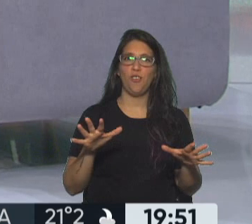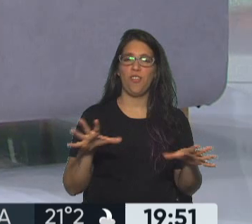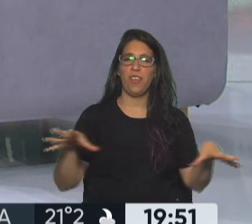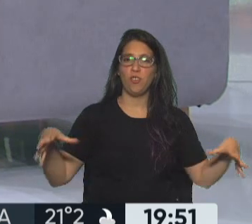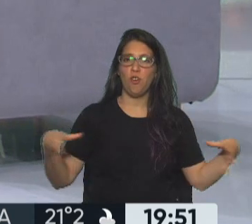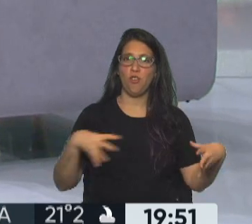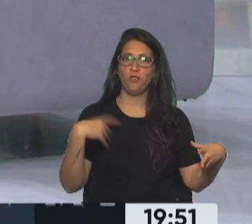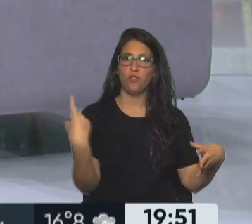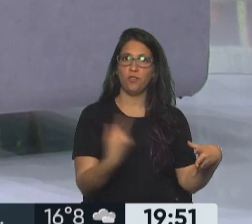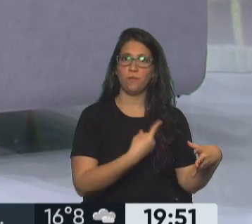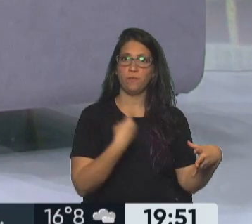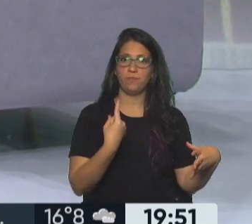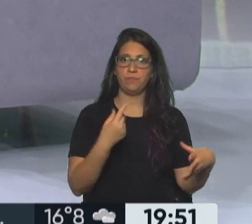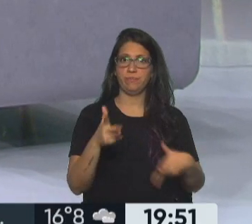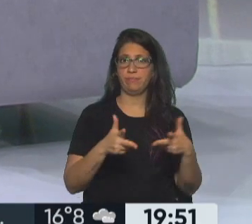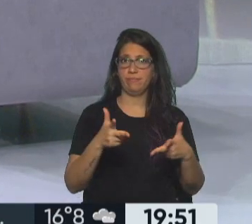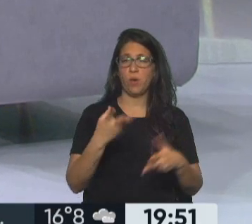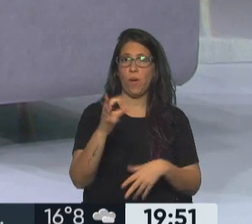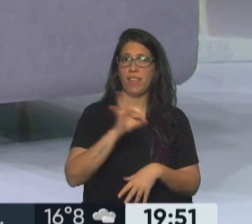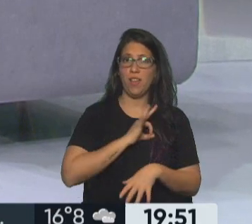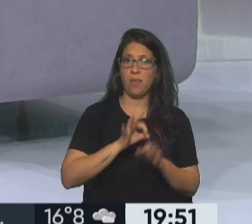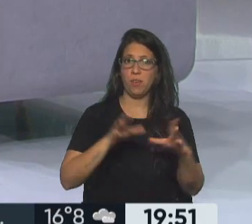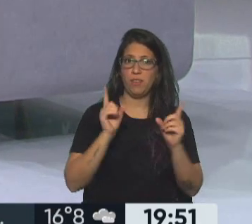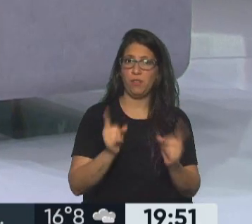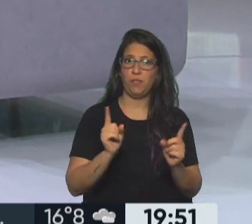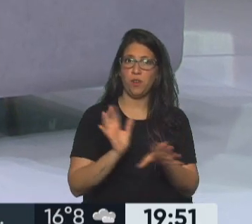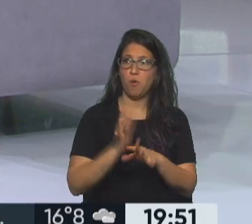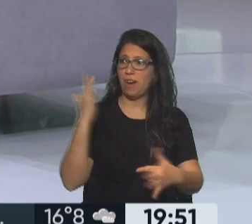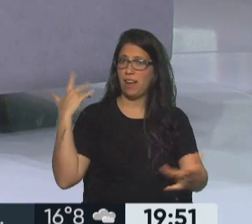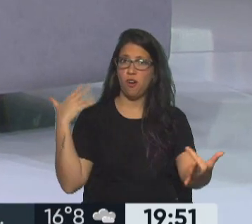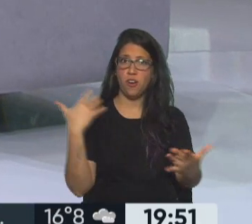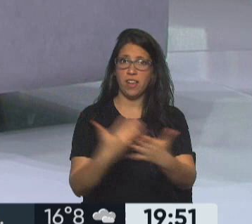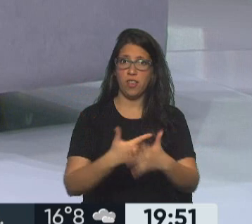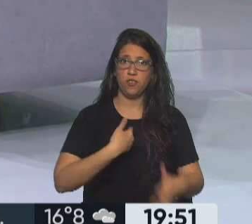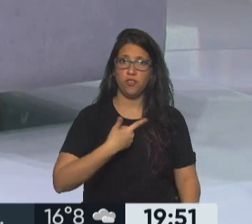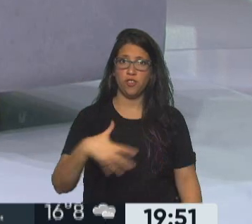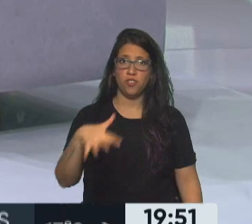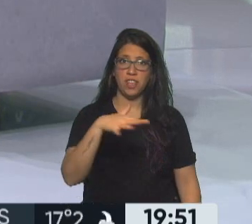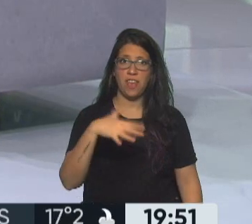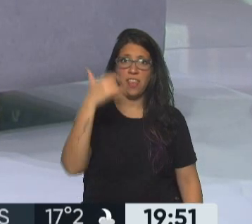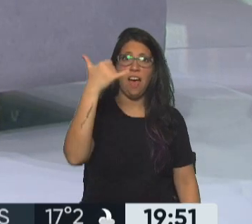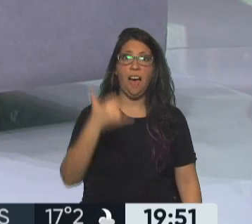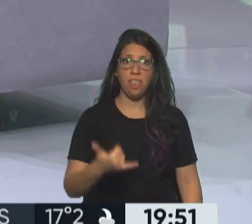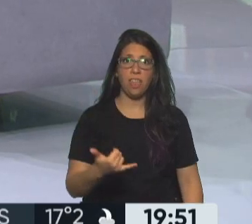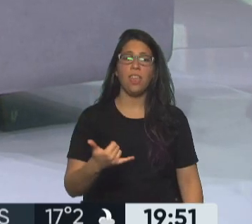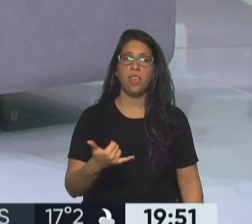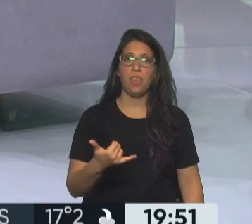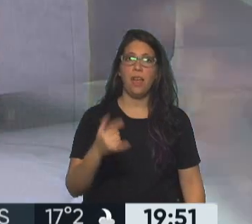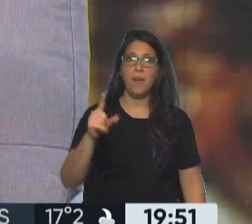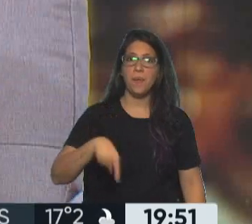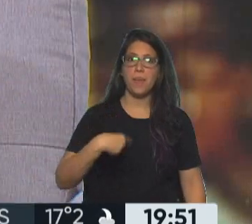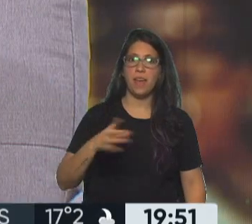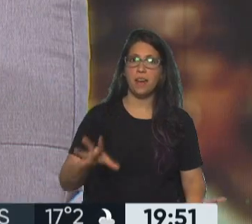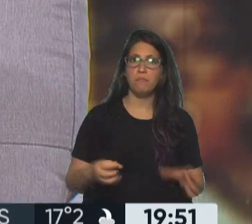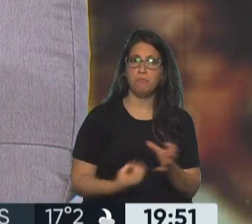que habla también, hablando de los 40 años de democracia, ¿no? De un recorrido que nosotros tenemos como sociedad, que hace que emerja un